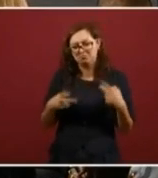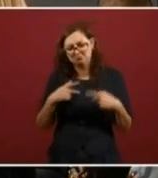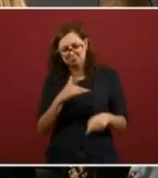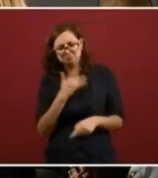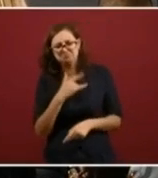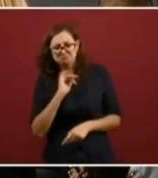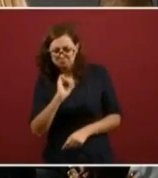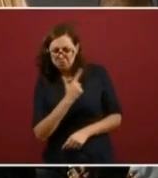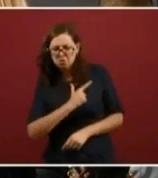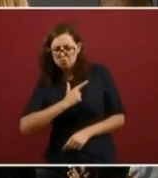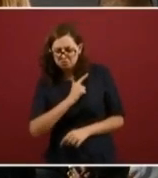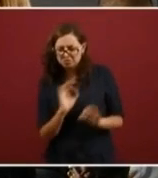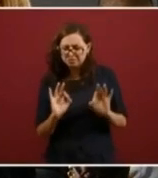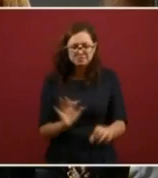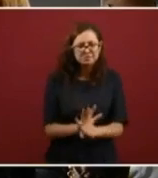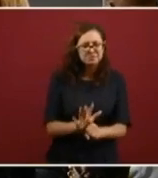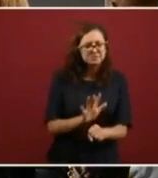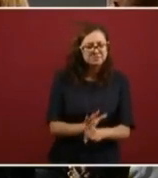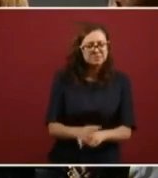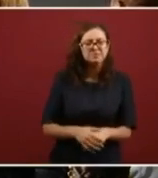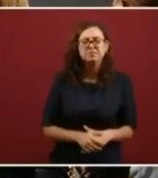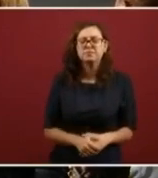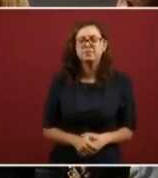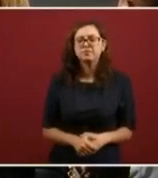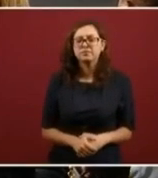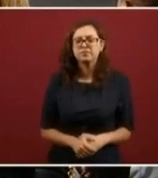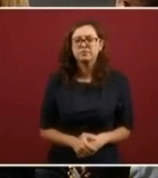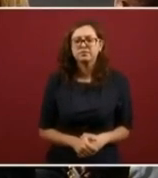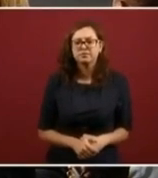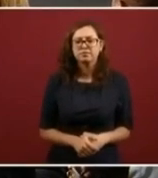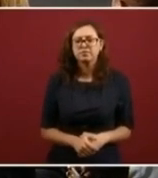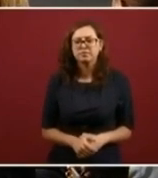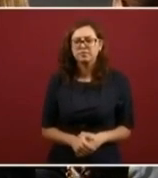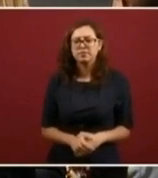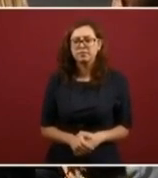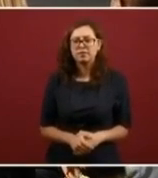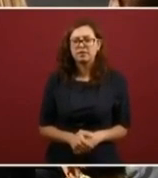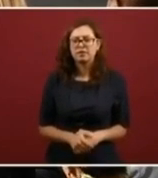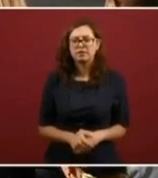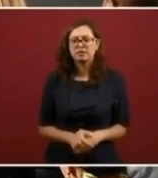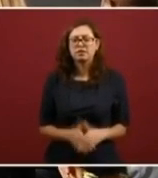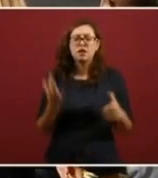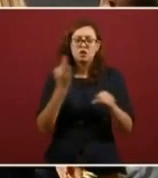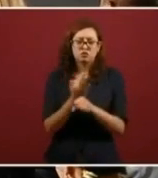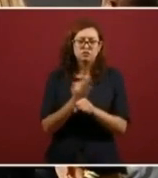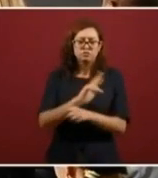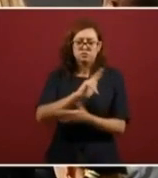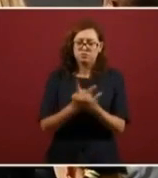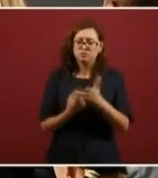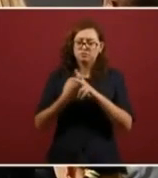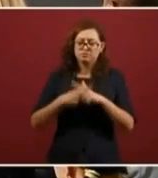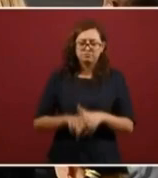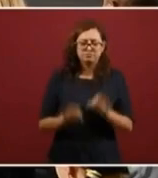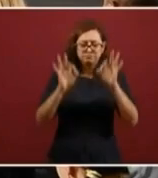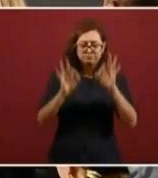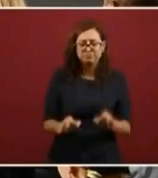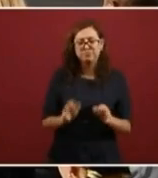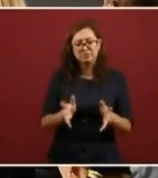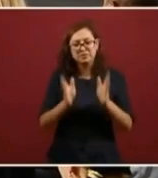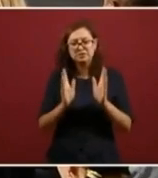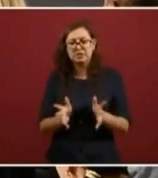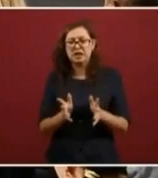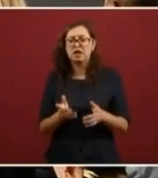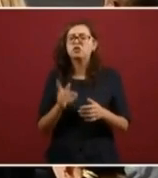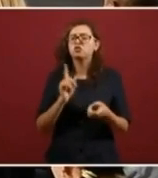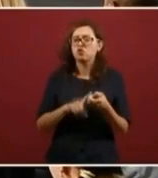estos momentos se lleva a cabo el programa ya de manera formal de entrega en los